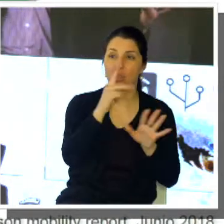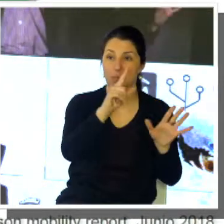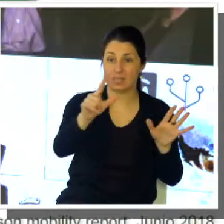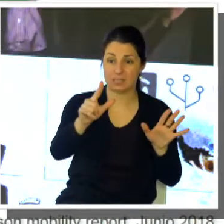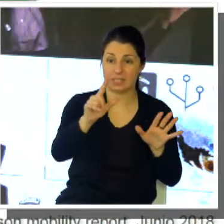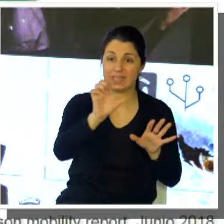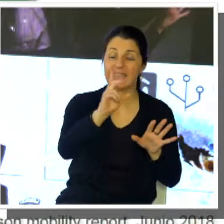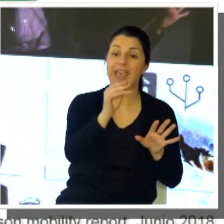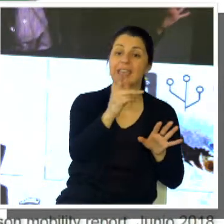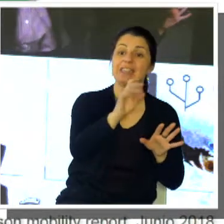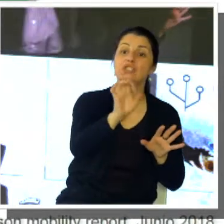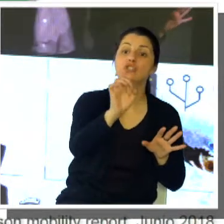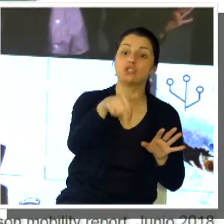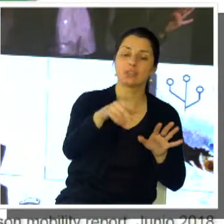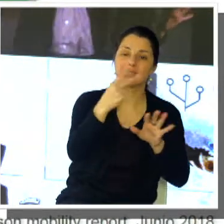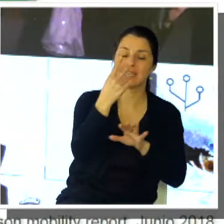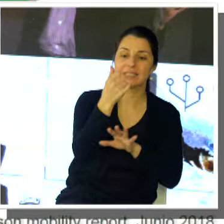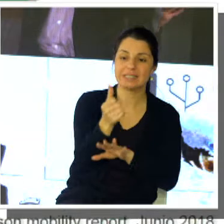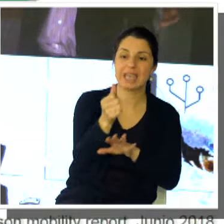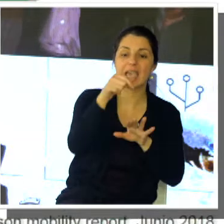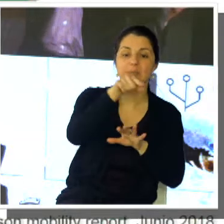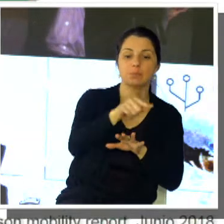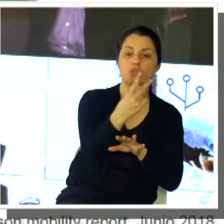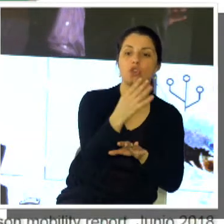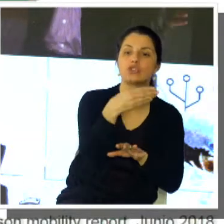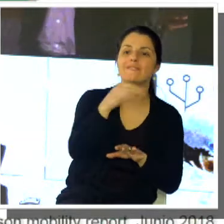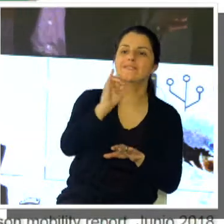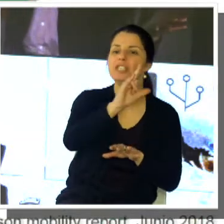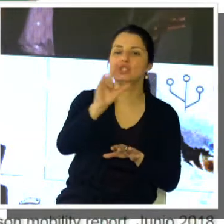de que hay 6.2 billones de dispositivos conectados.